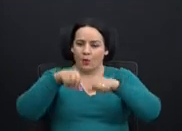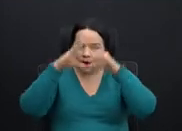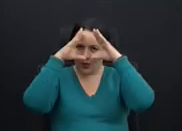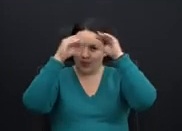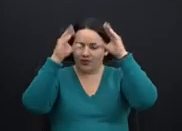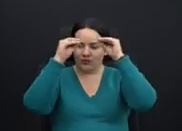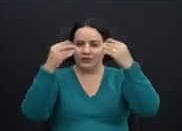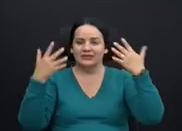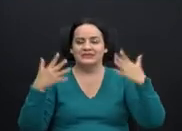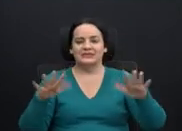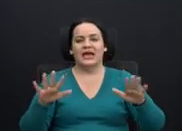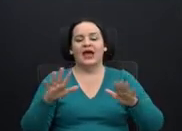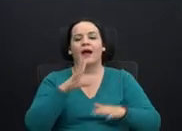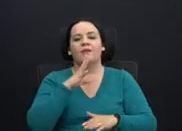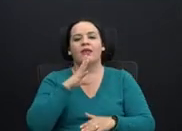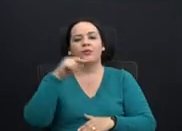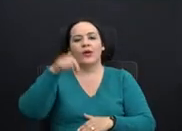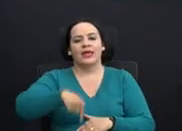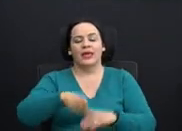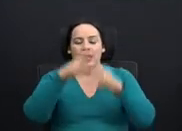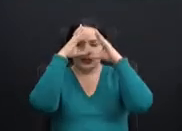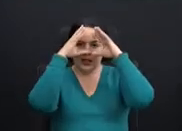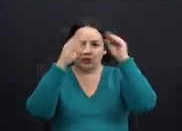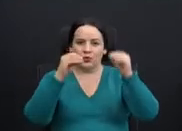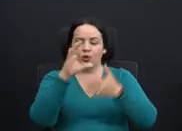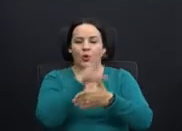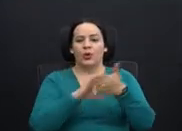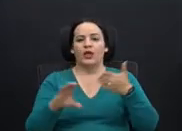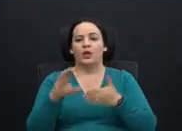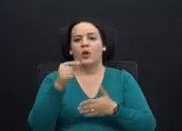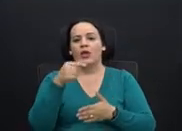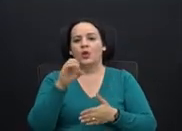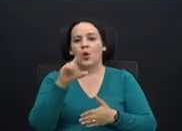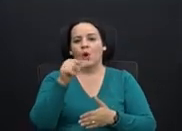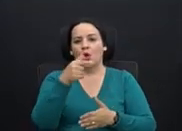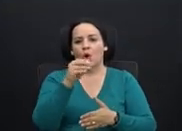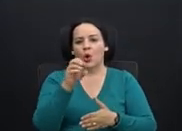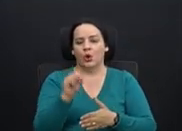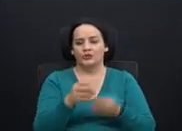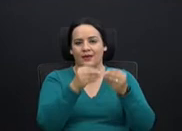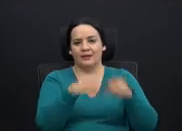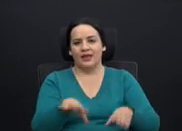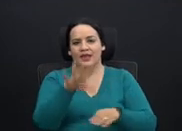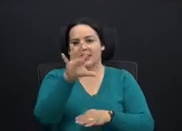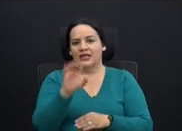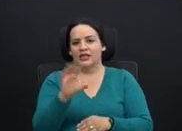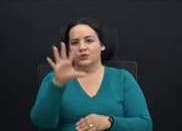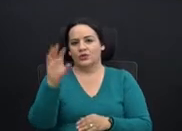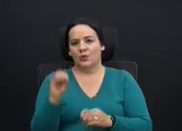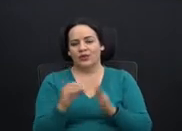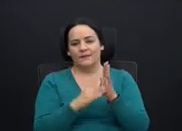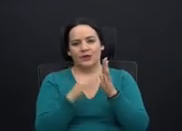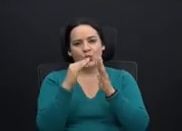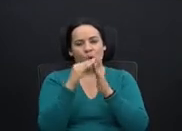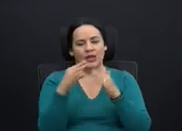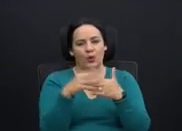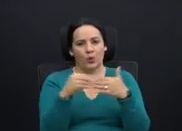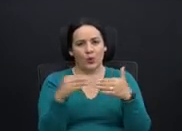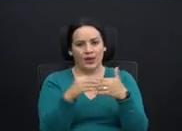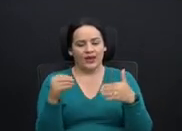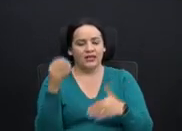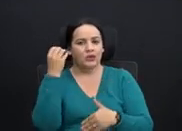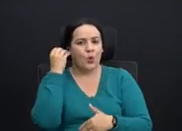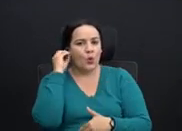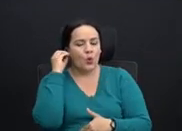estado hablando aquí, además datos del Colegio de Geólogos, se pierden anualmente 550 millones de dólares en oro, producto